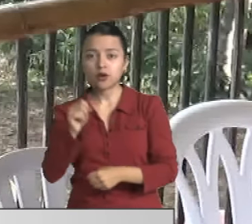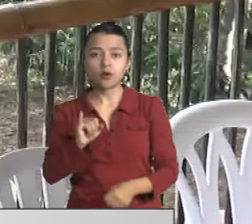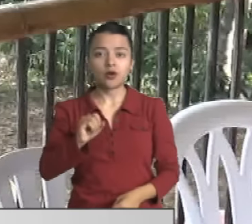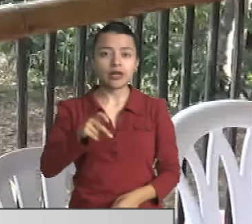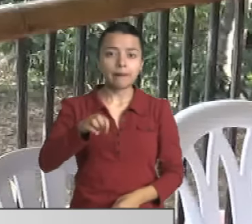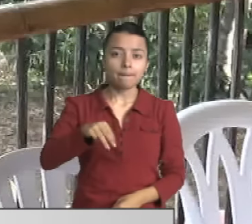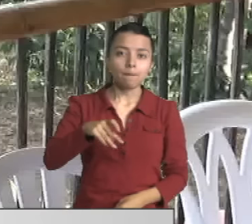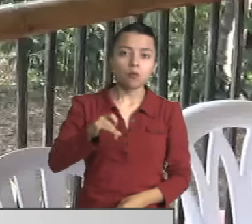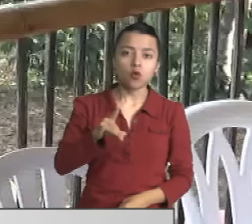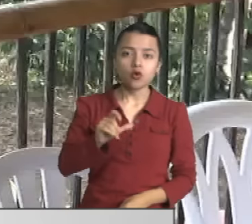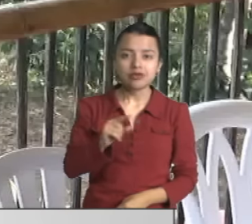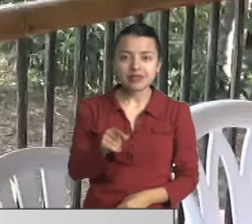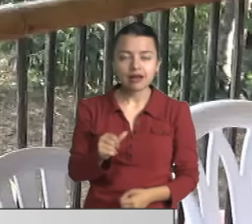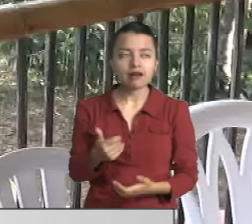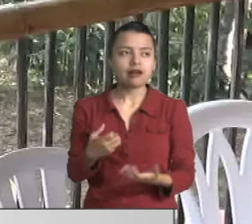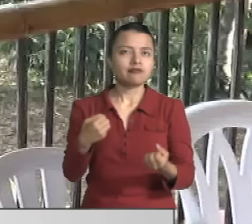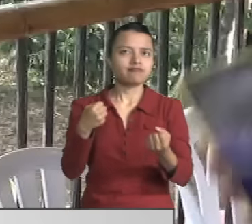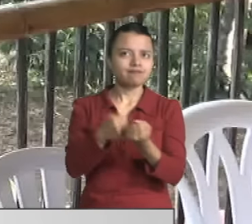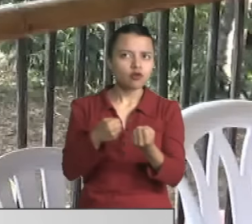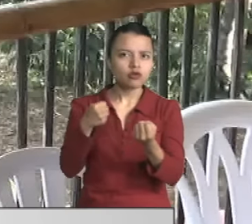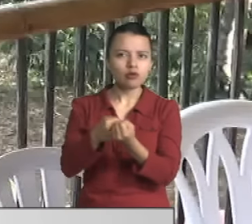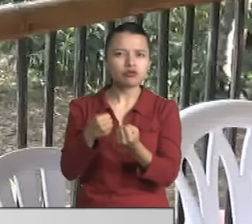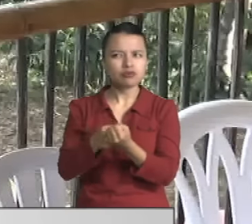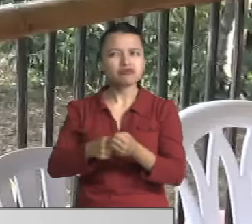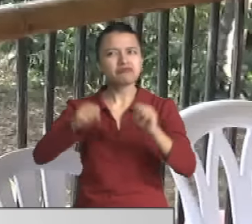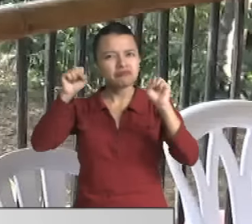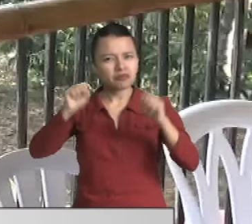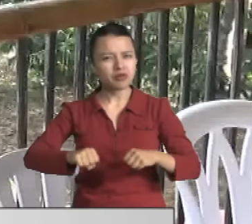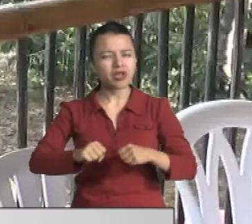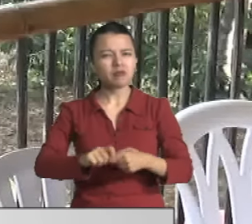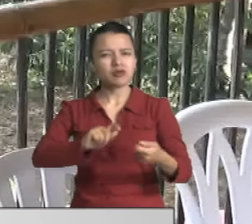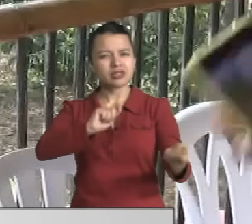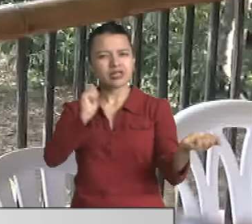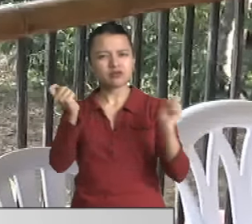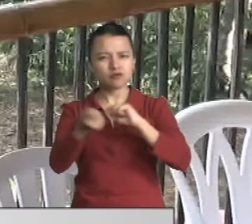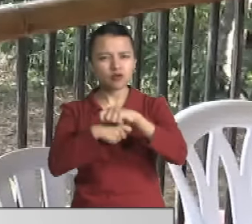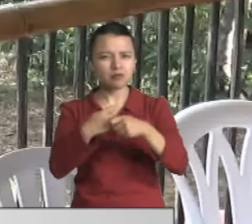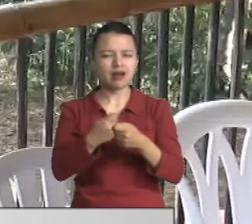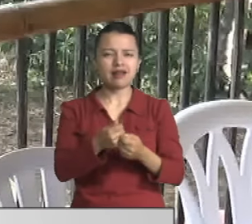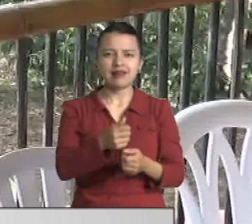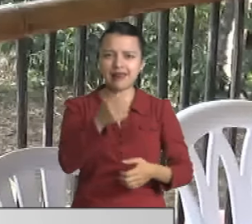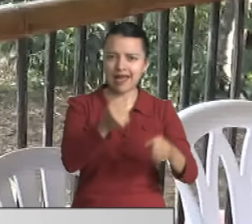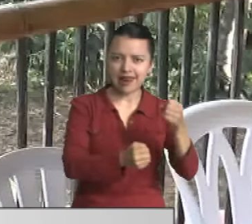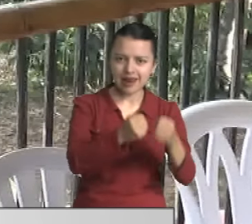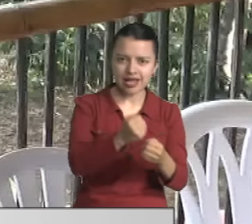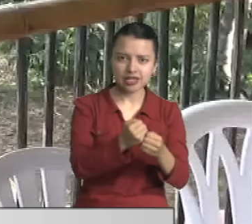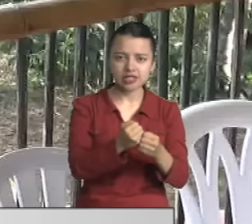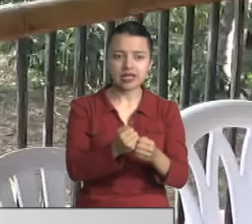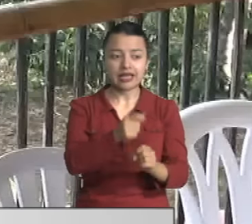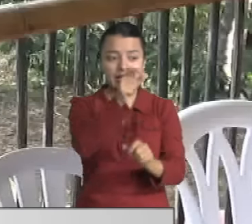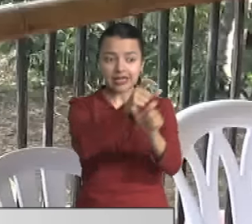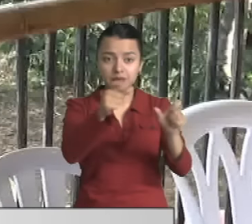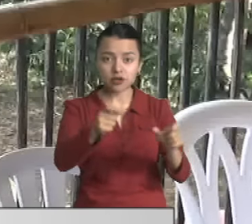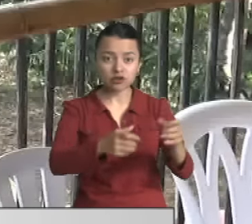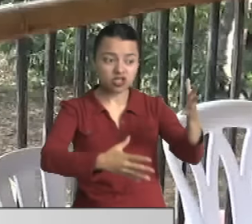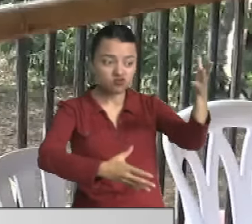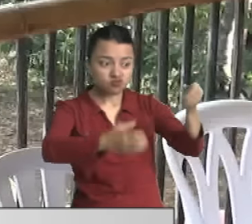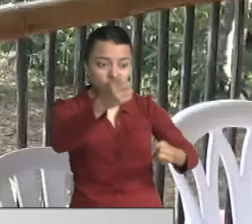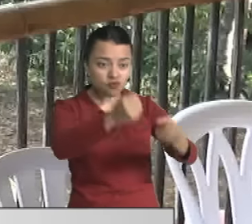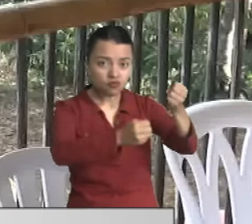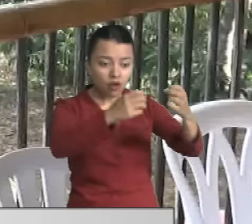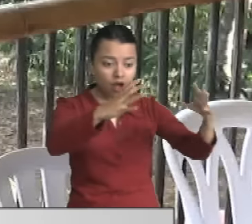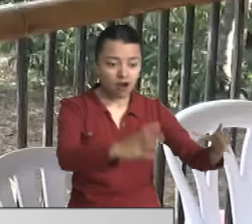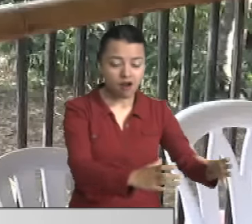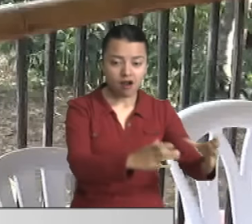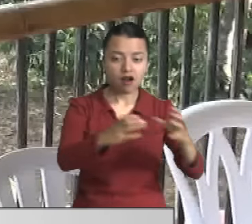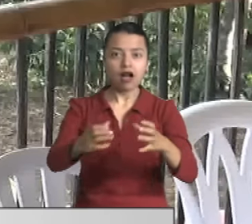Impulsa, nos puedan permitir transformar la leche en nuestro departamento, generar valor agregado y sobre todo poder llevar